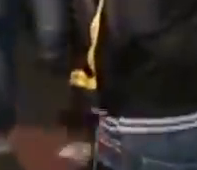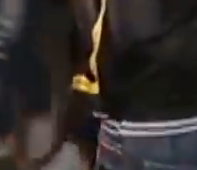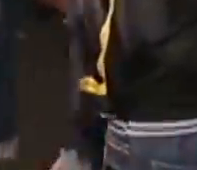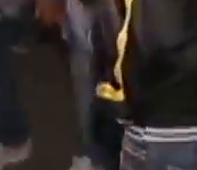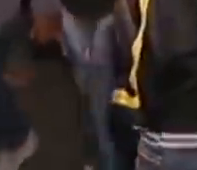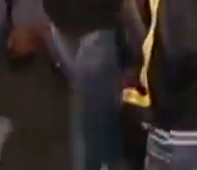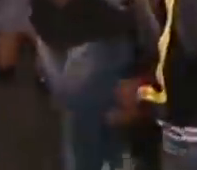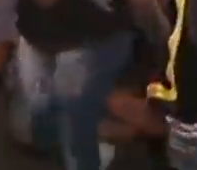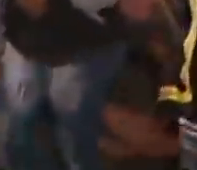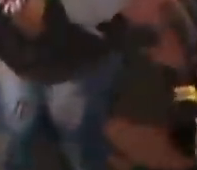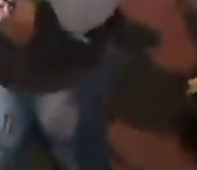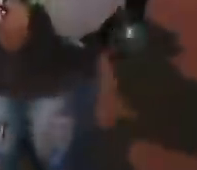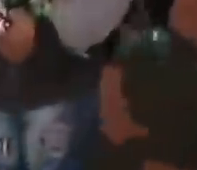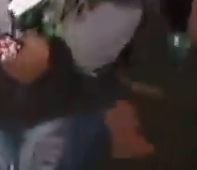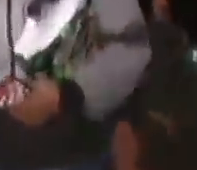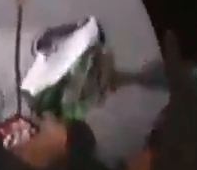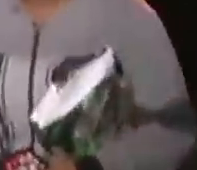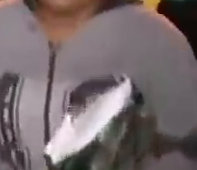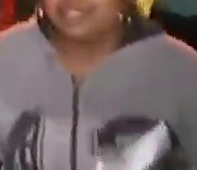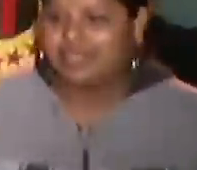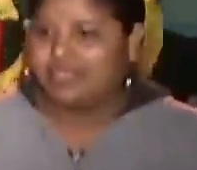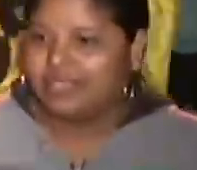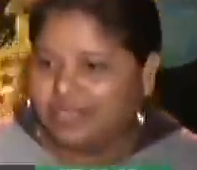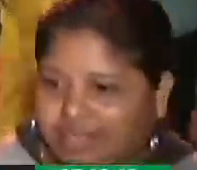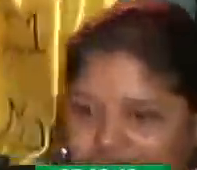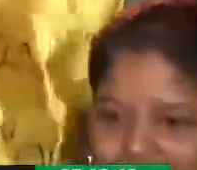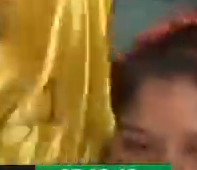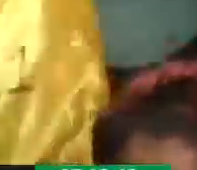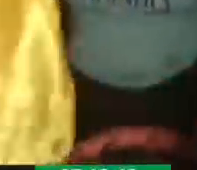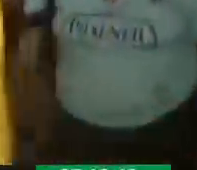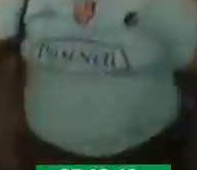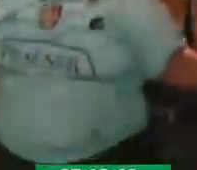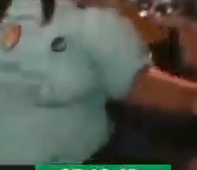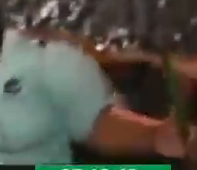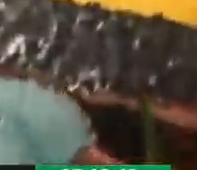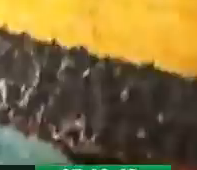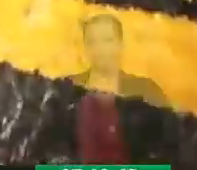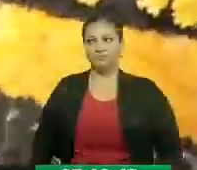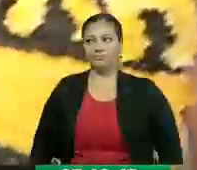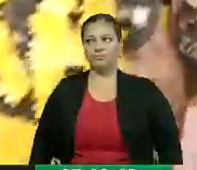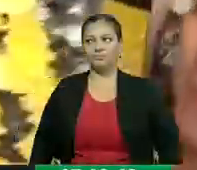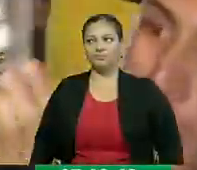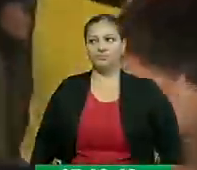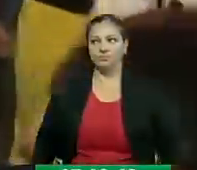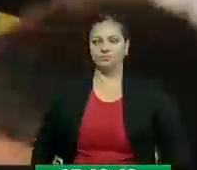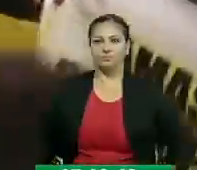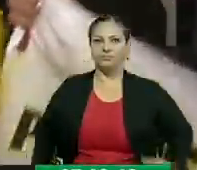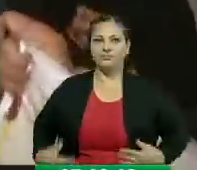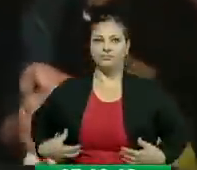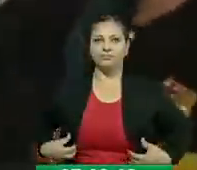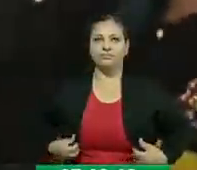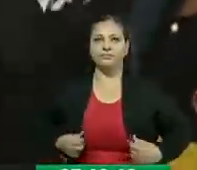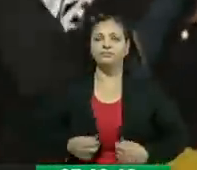Tenemos algunas y una muestra de las tantas manifestaciones, José Luis y amables televidentes, de